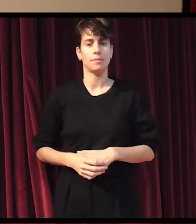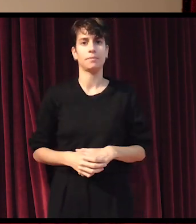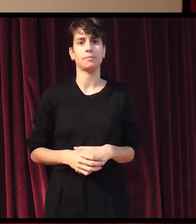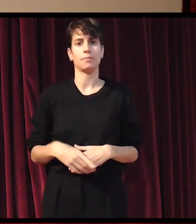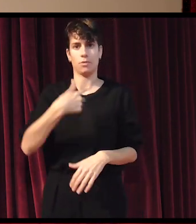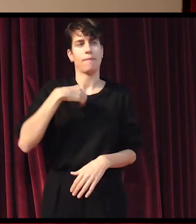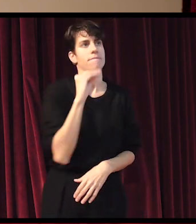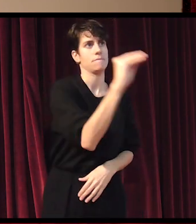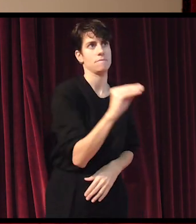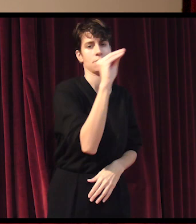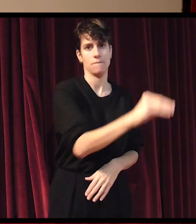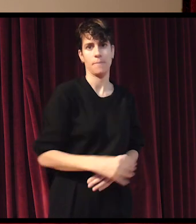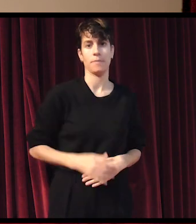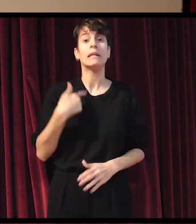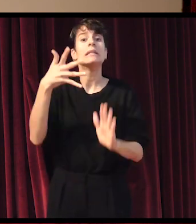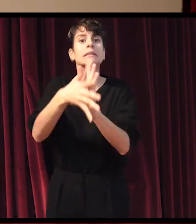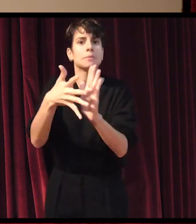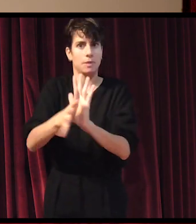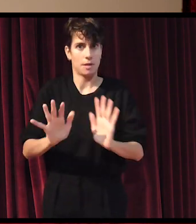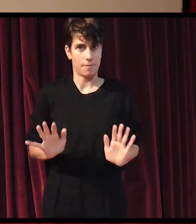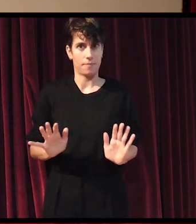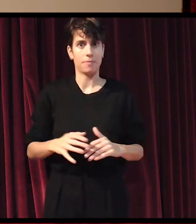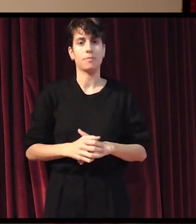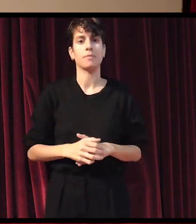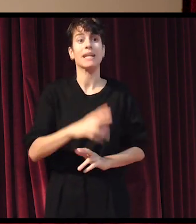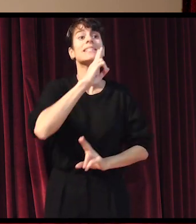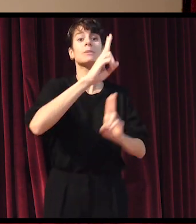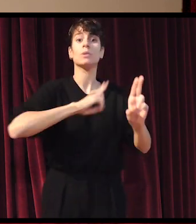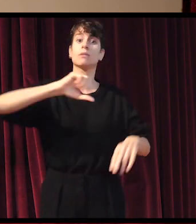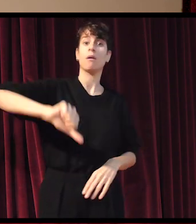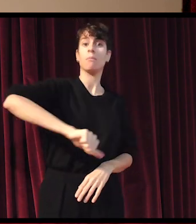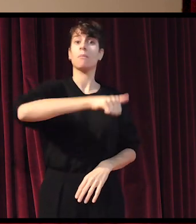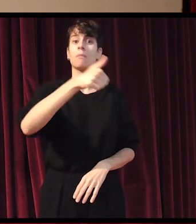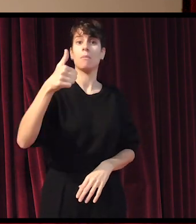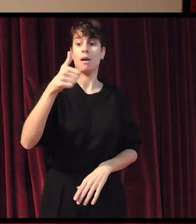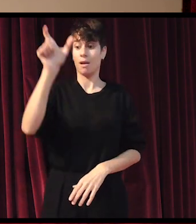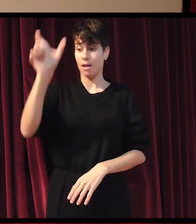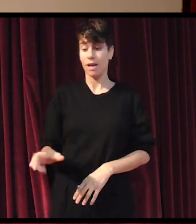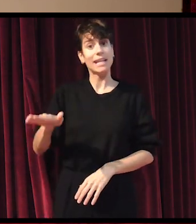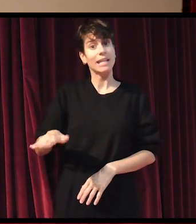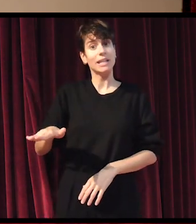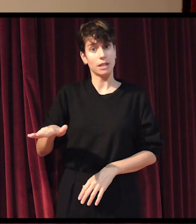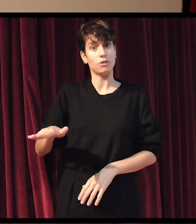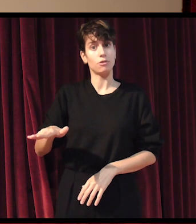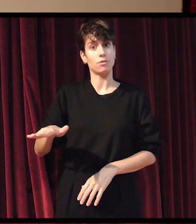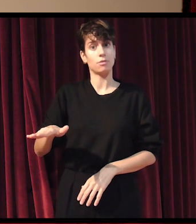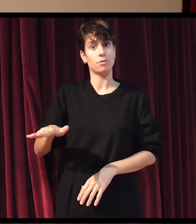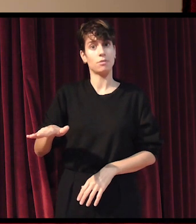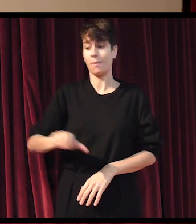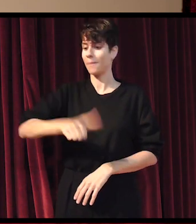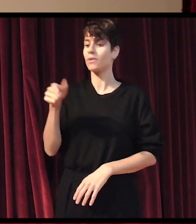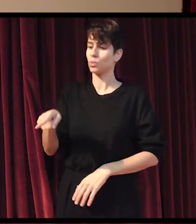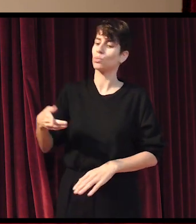Quiero puntualizar que no pretendemos que la respuesta favorable sea a título nominativo, porque eso no cambiaría nada. El